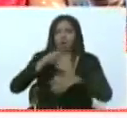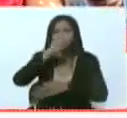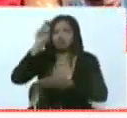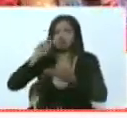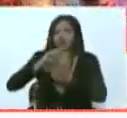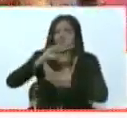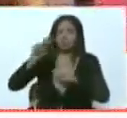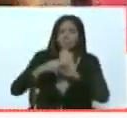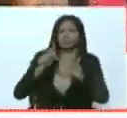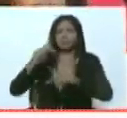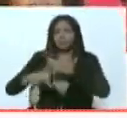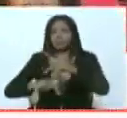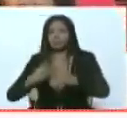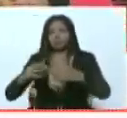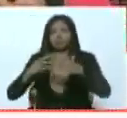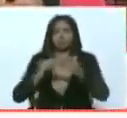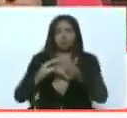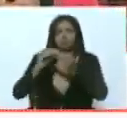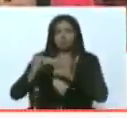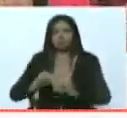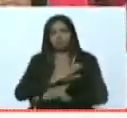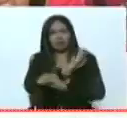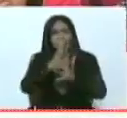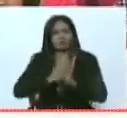gran proceso de reenergización